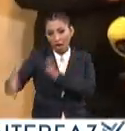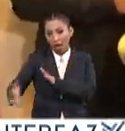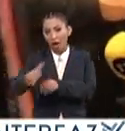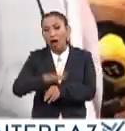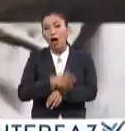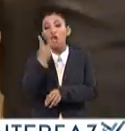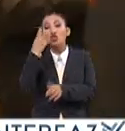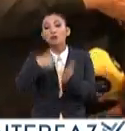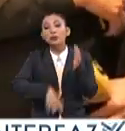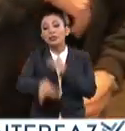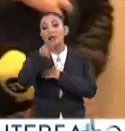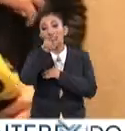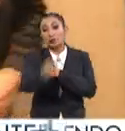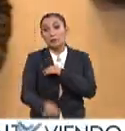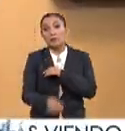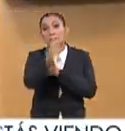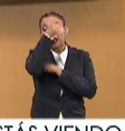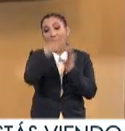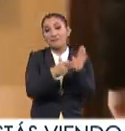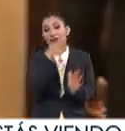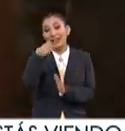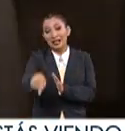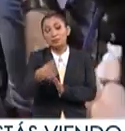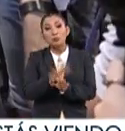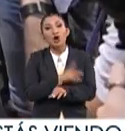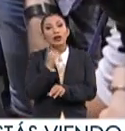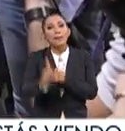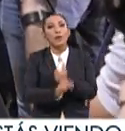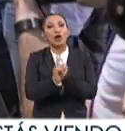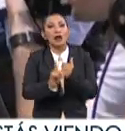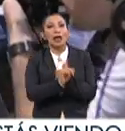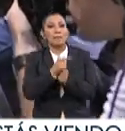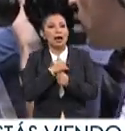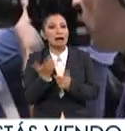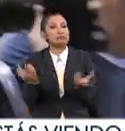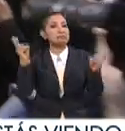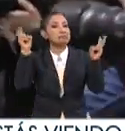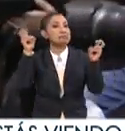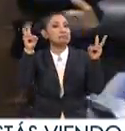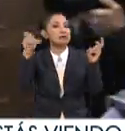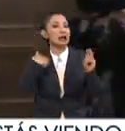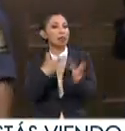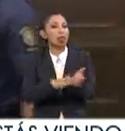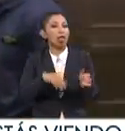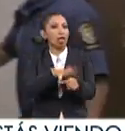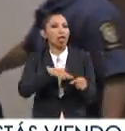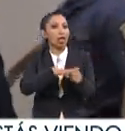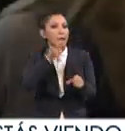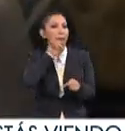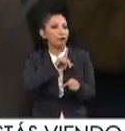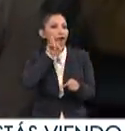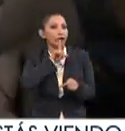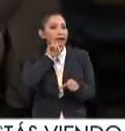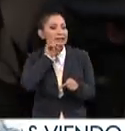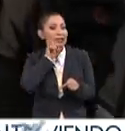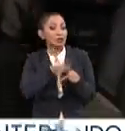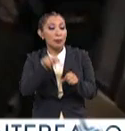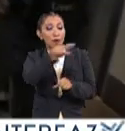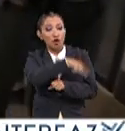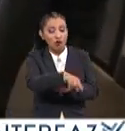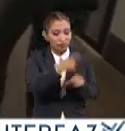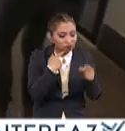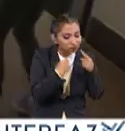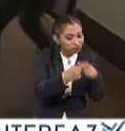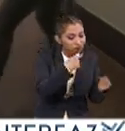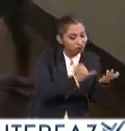pospone, 2018 es la primera ocasión que es a causa de una polémica relacionada con acoso hacia mujeres, por lo que la Academia